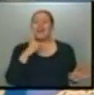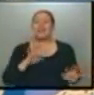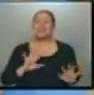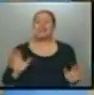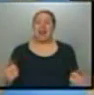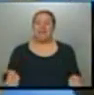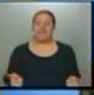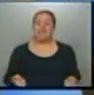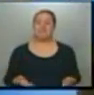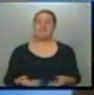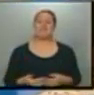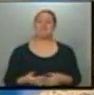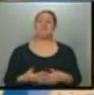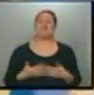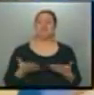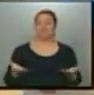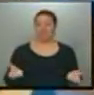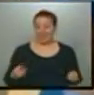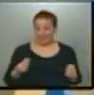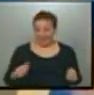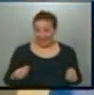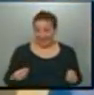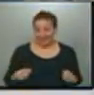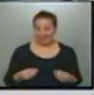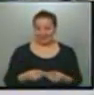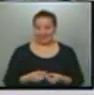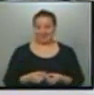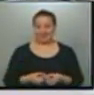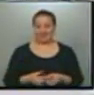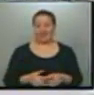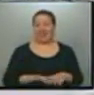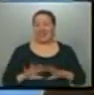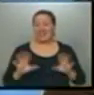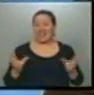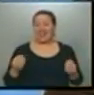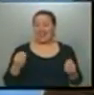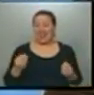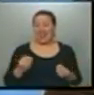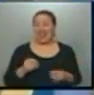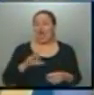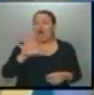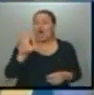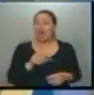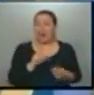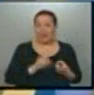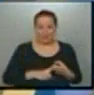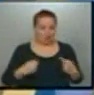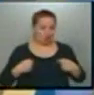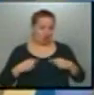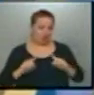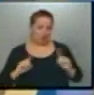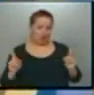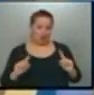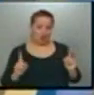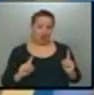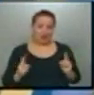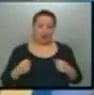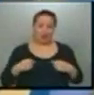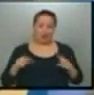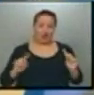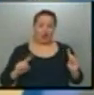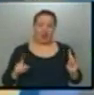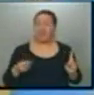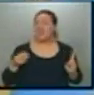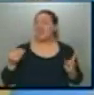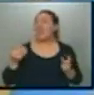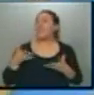bueno. ¿Y entonces qué? Probado por... ¿Y entonces son robamaridos ustedes? No, yo no. Ah, no, no, no sé, porque estás defendiendo